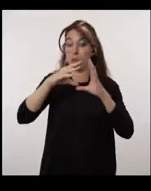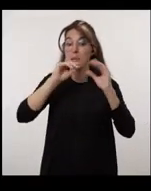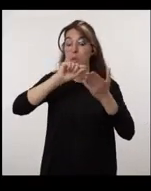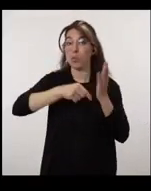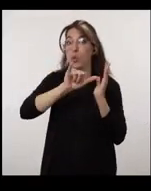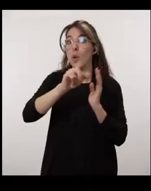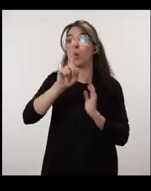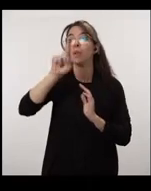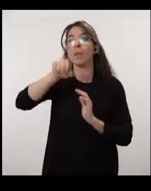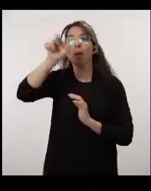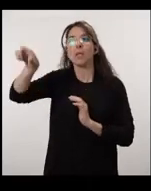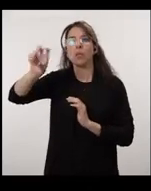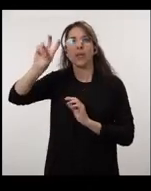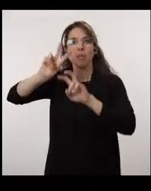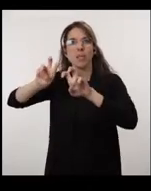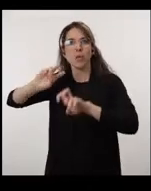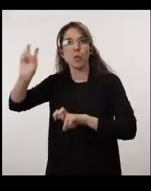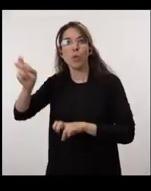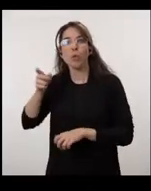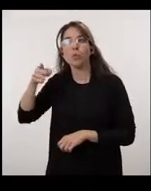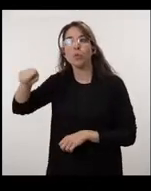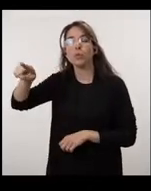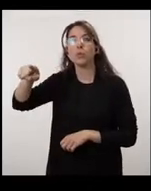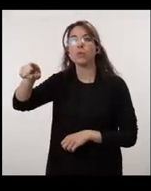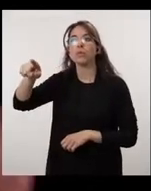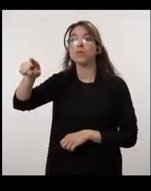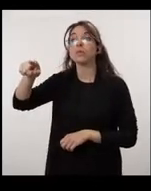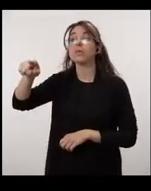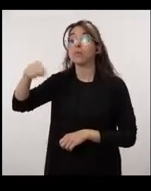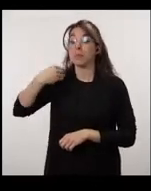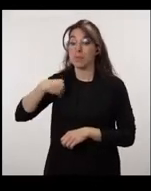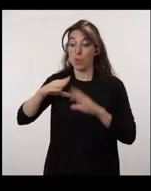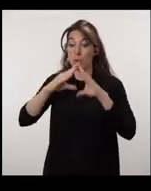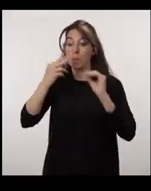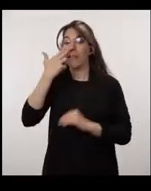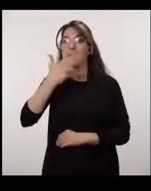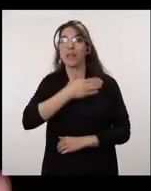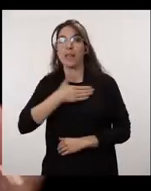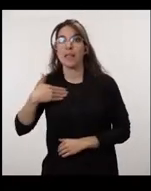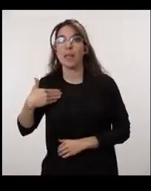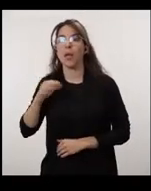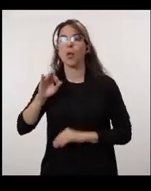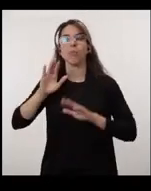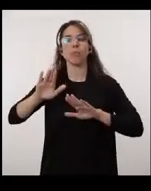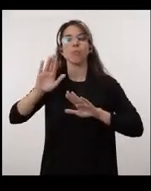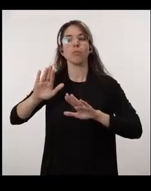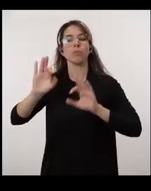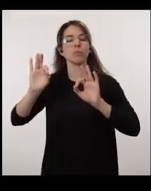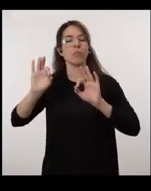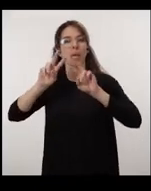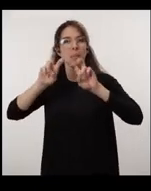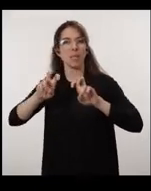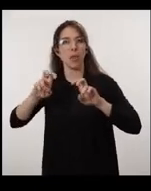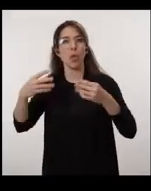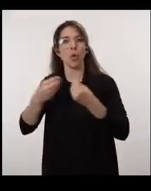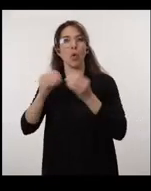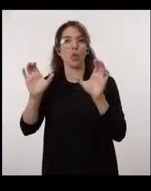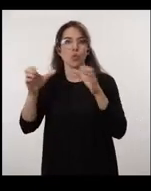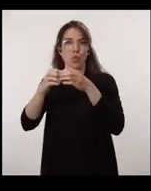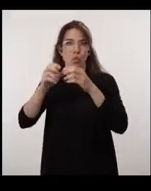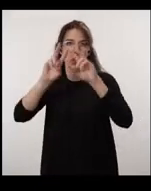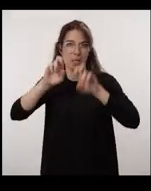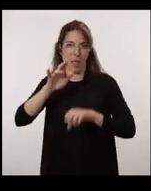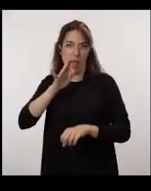sino también para todos aquellos investigadores que quieren visitar nuestra universidad y hacer estancias de investigación con nuestros grupos de